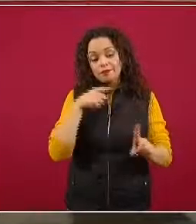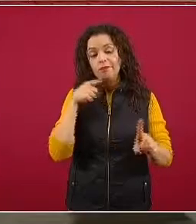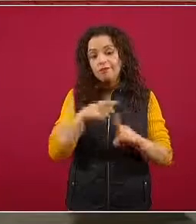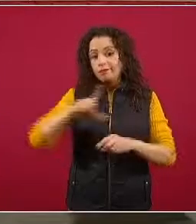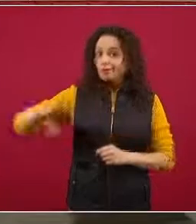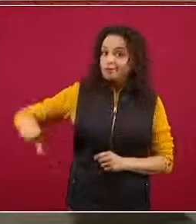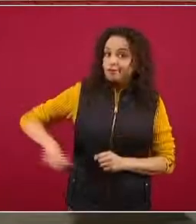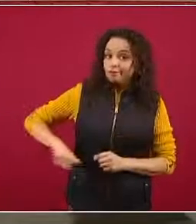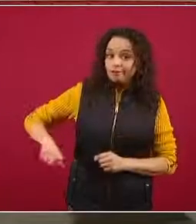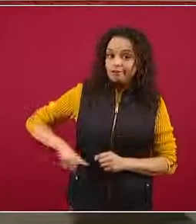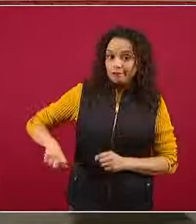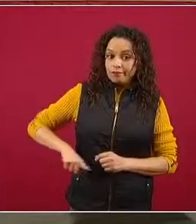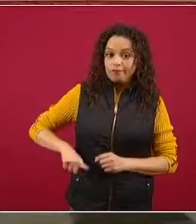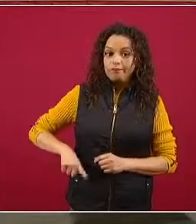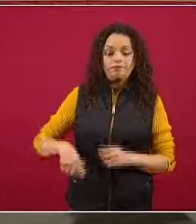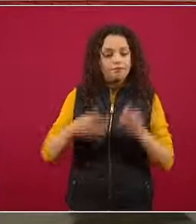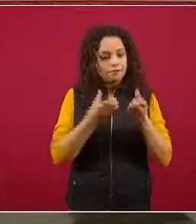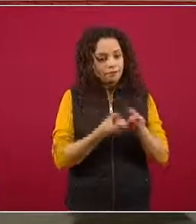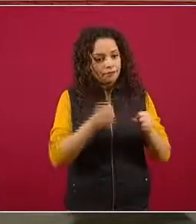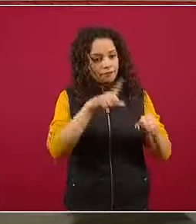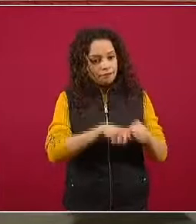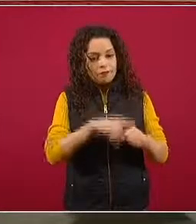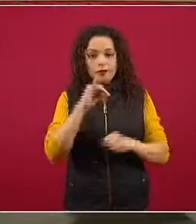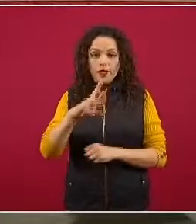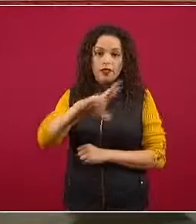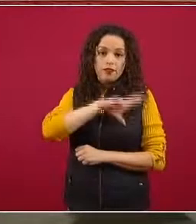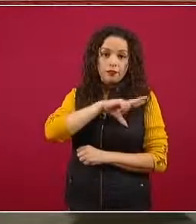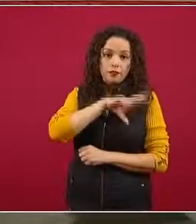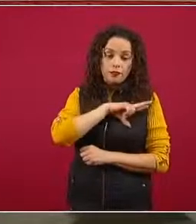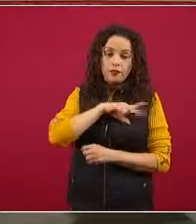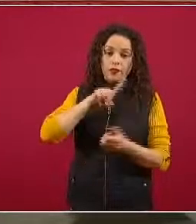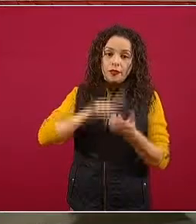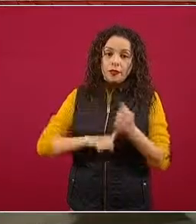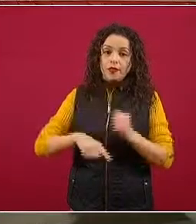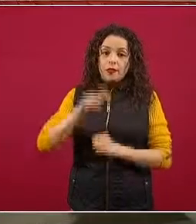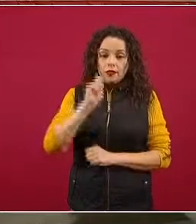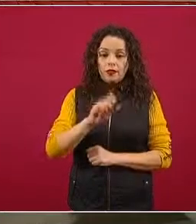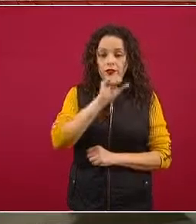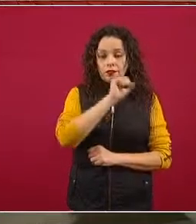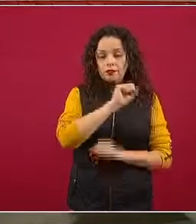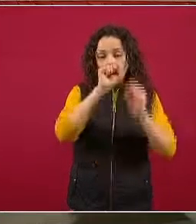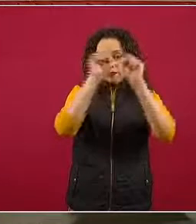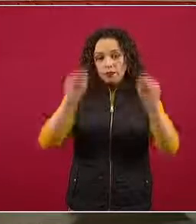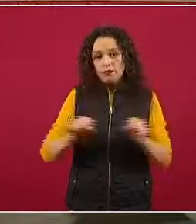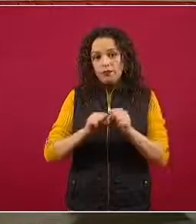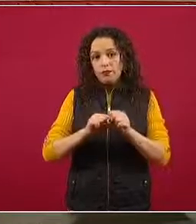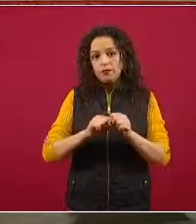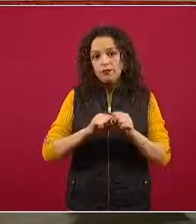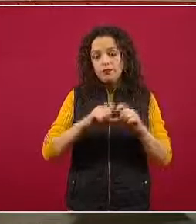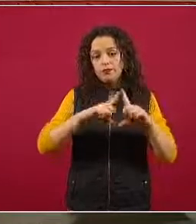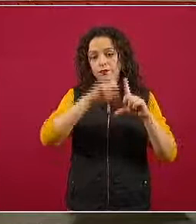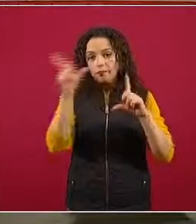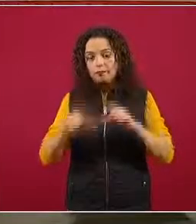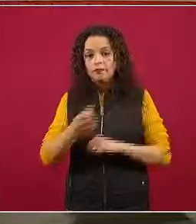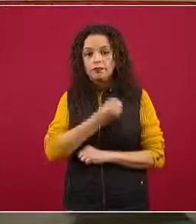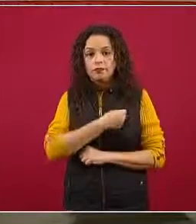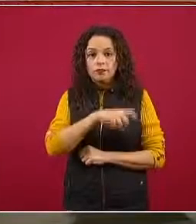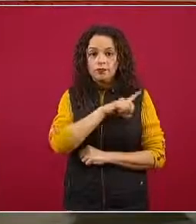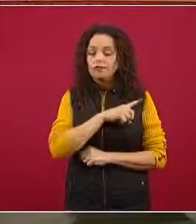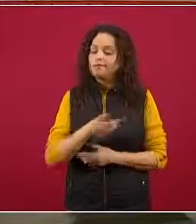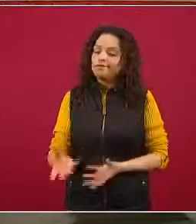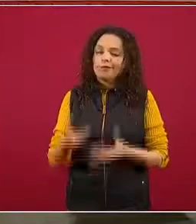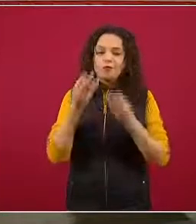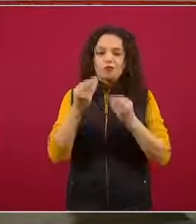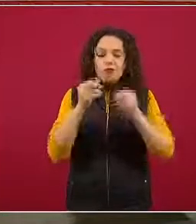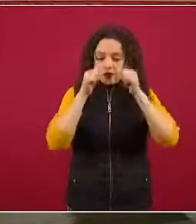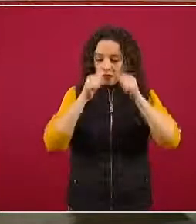público, social y privado de nuestro Sistema Nacional de Salud, que han atendido con éxito a muchísimas